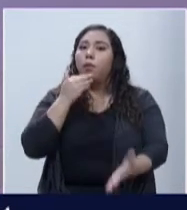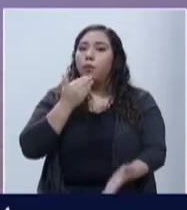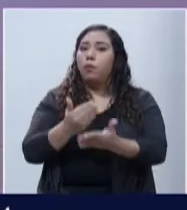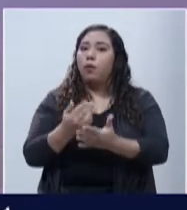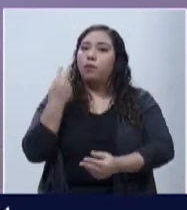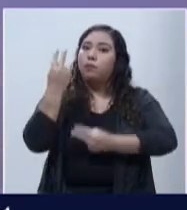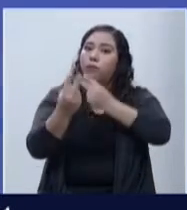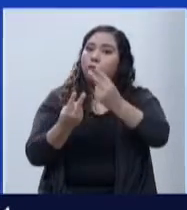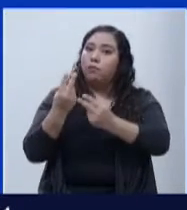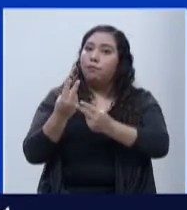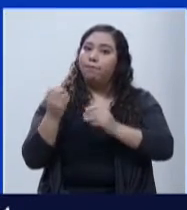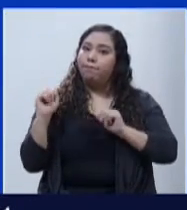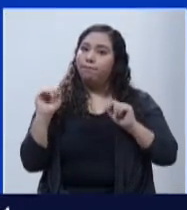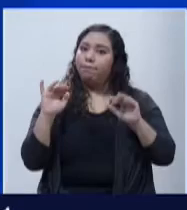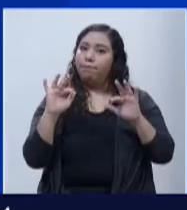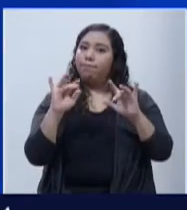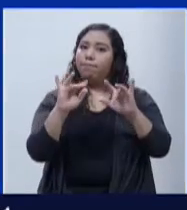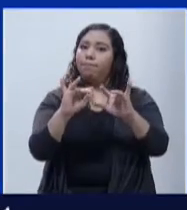el país